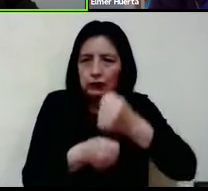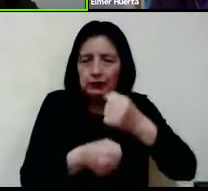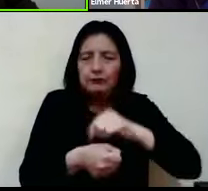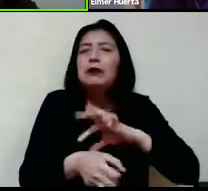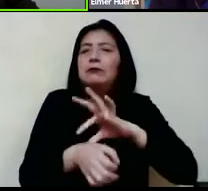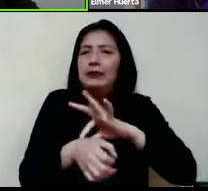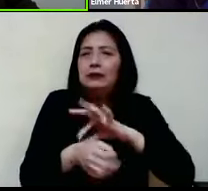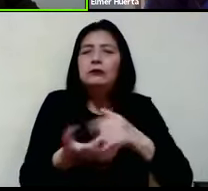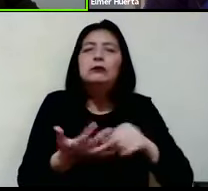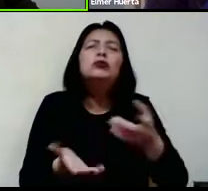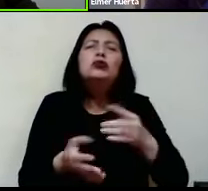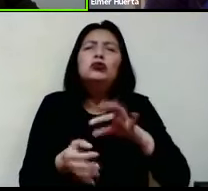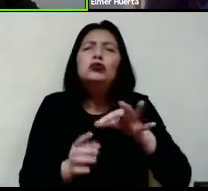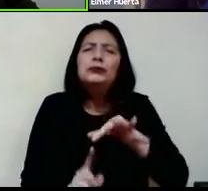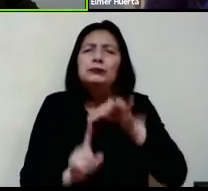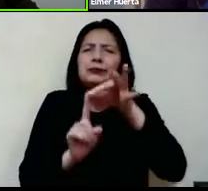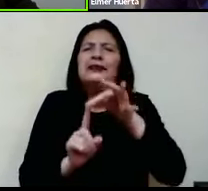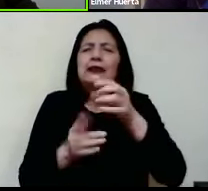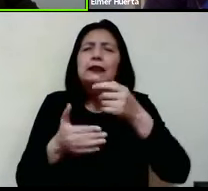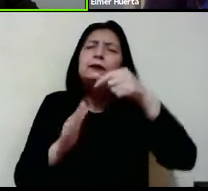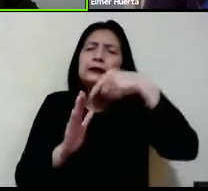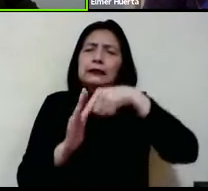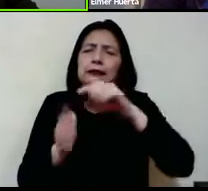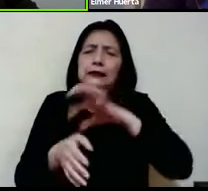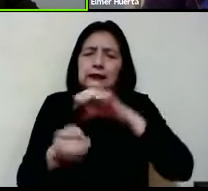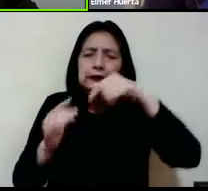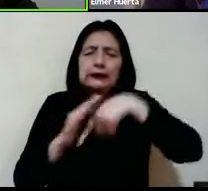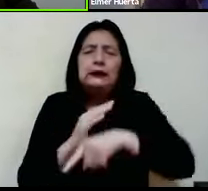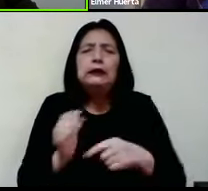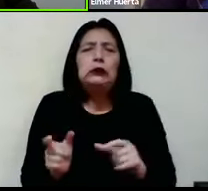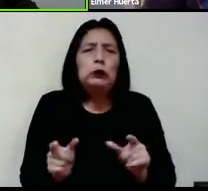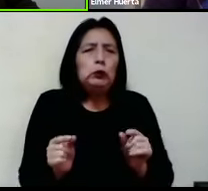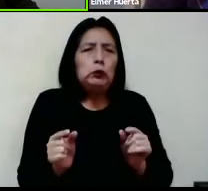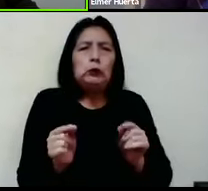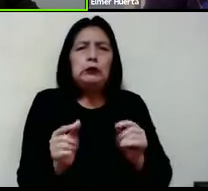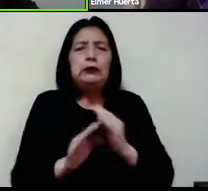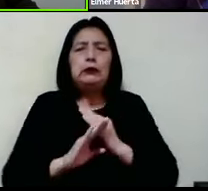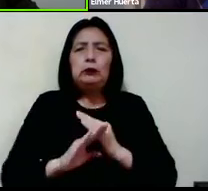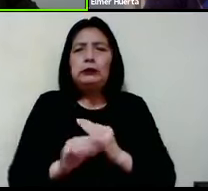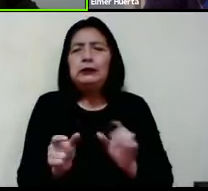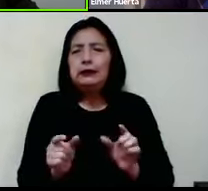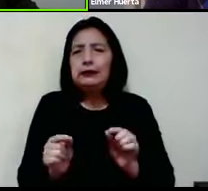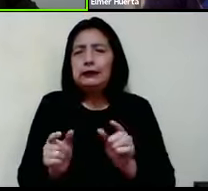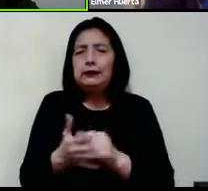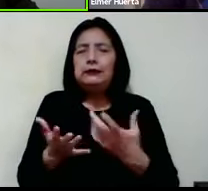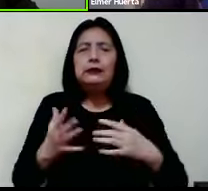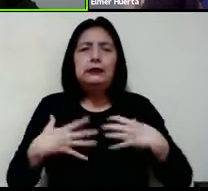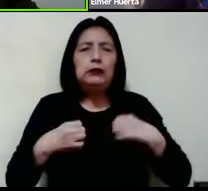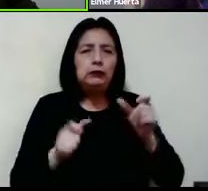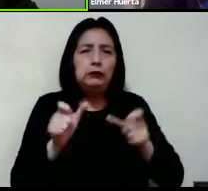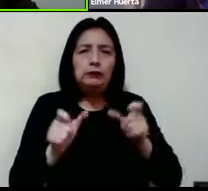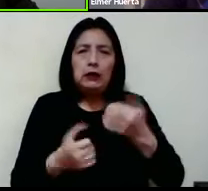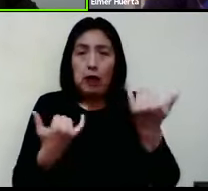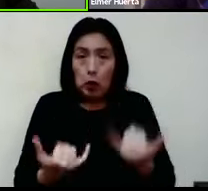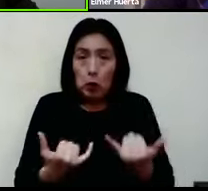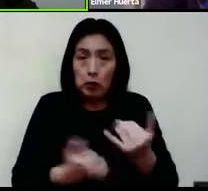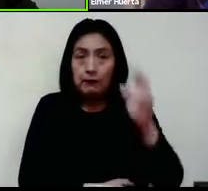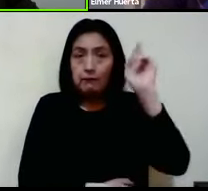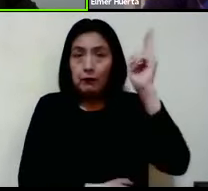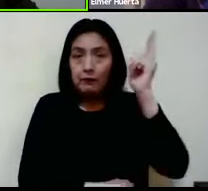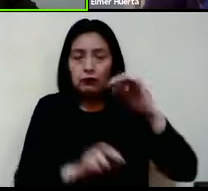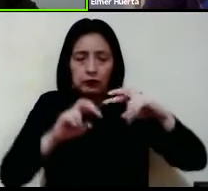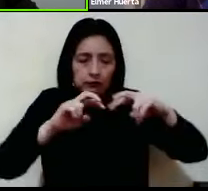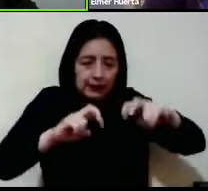medicina interna, oncología médica, prevención del cáncer y salud pública. En la actualidad es profesor e investigador en la Escuela